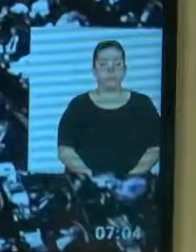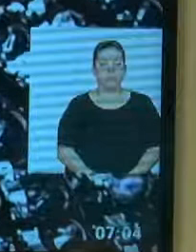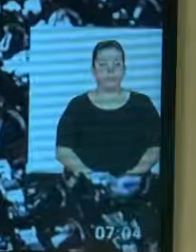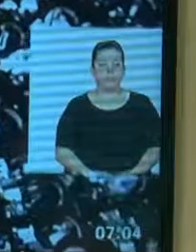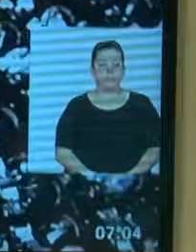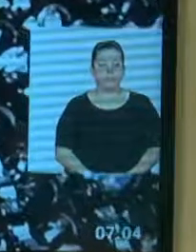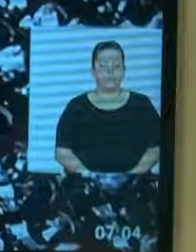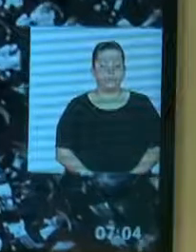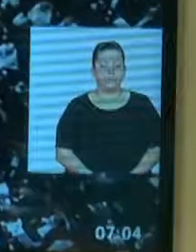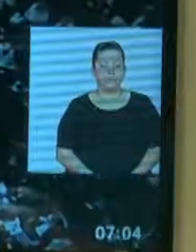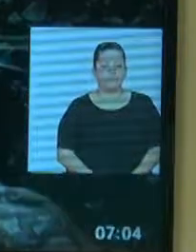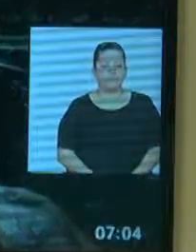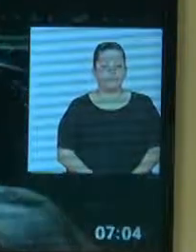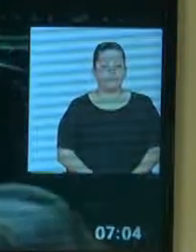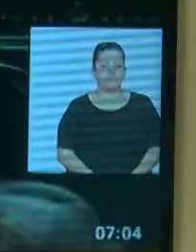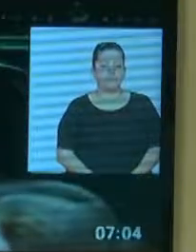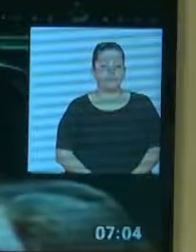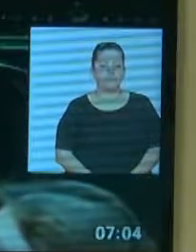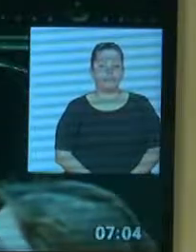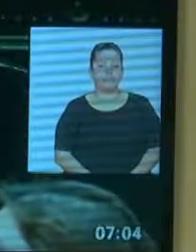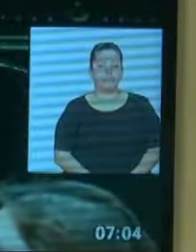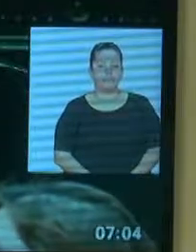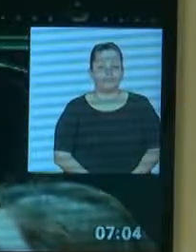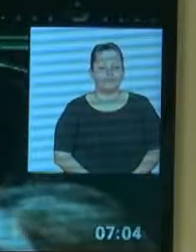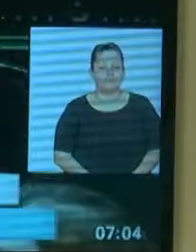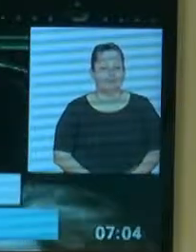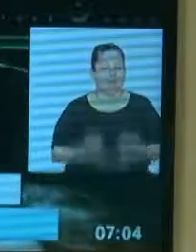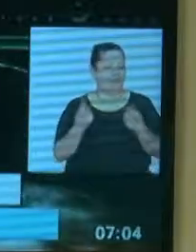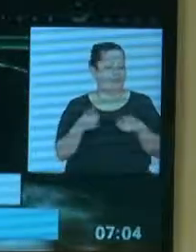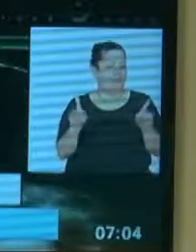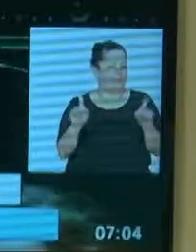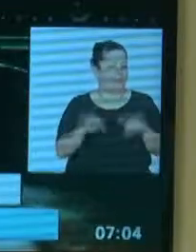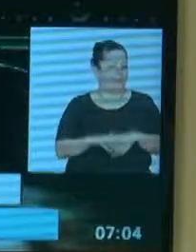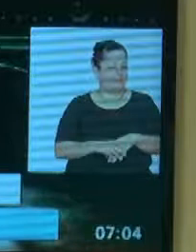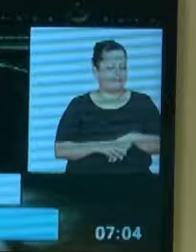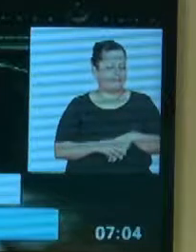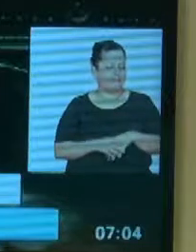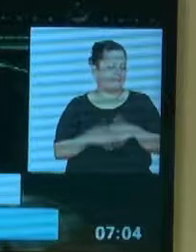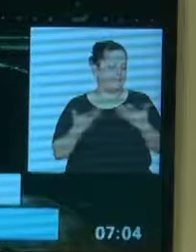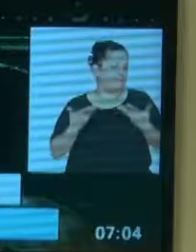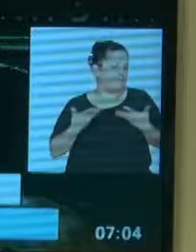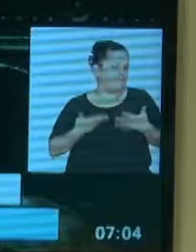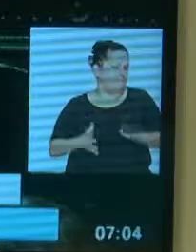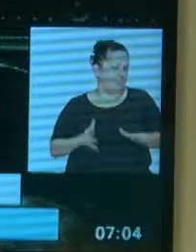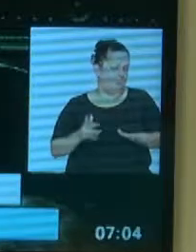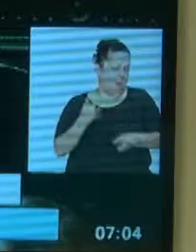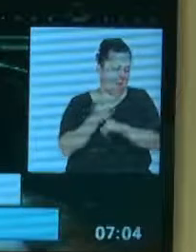reforma provisional y finalmente su aprobación por mayoría en el recinto. Vamos a hacer